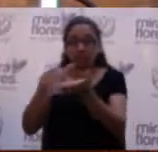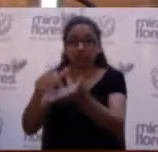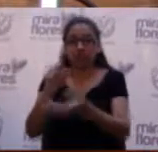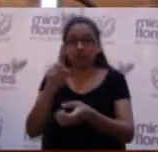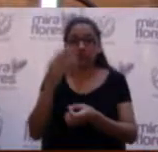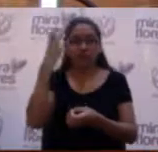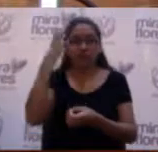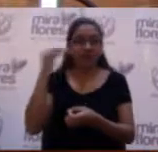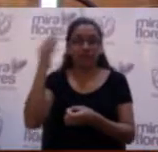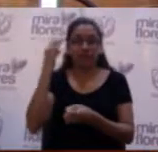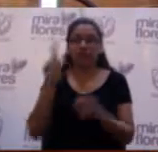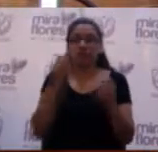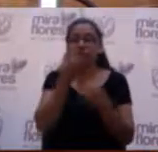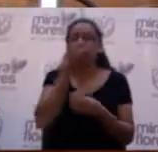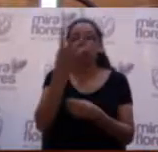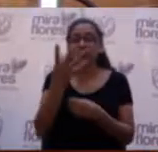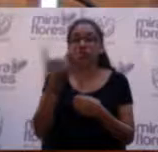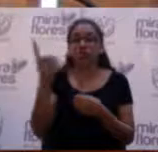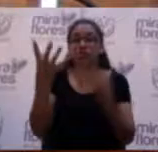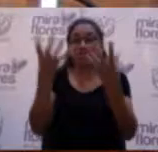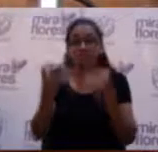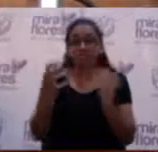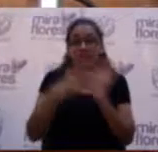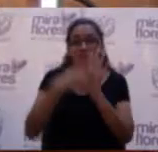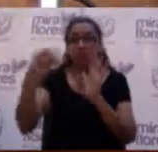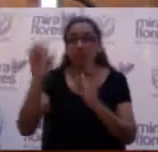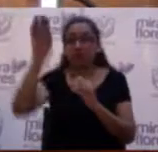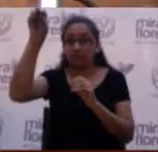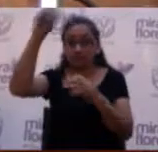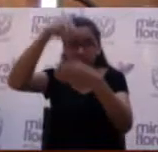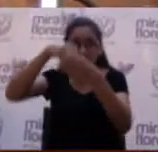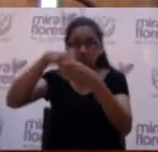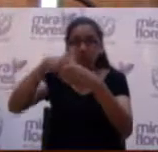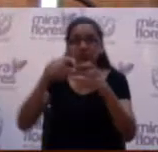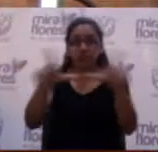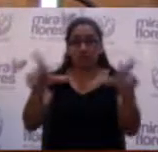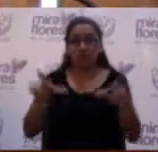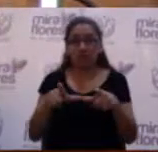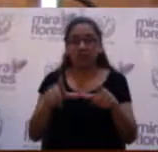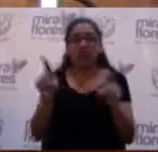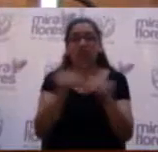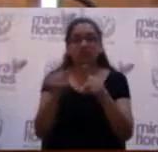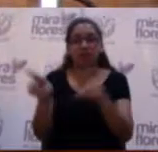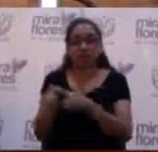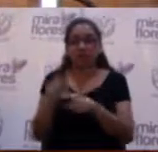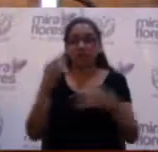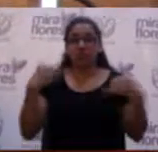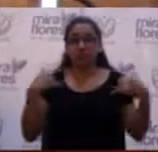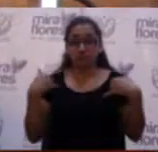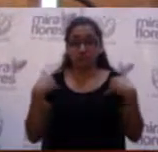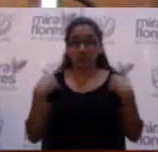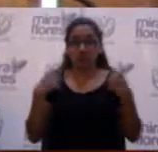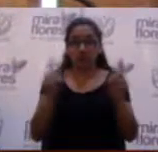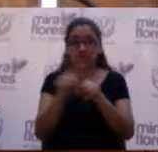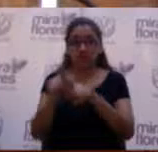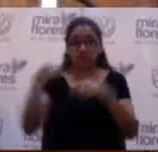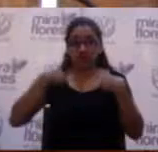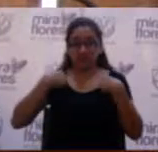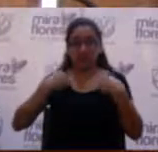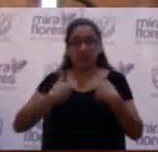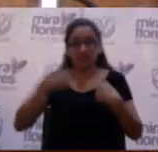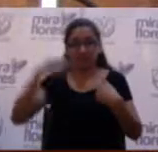experiencia también para ellos muy bonita porque lo quieren replicar dentro de su región. Y sobre todo que los jóvenes tengan un espacio de participación como lo tienen acá en